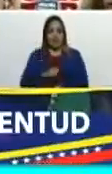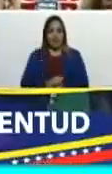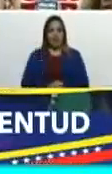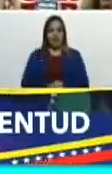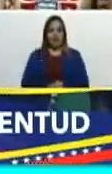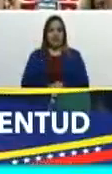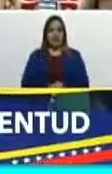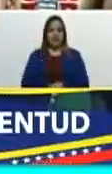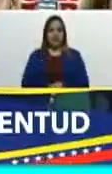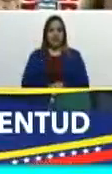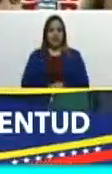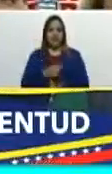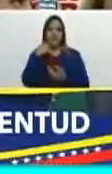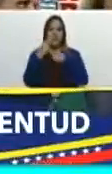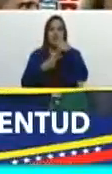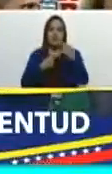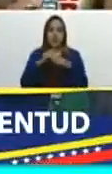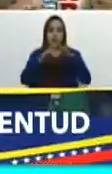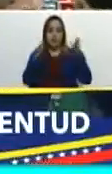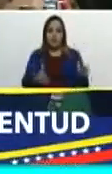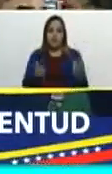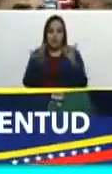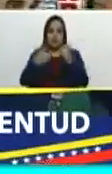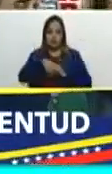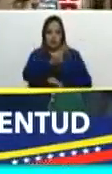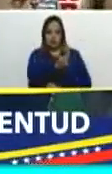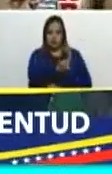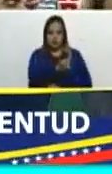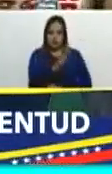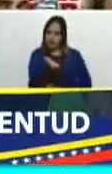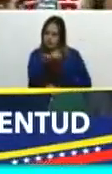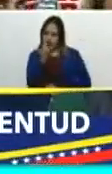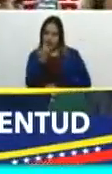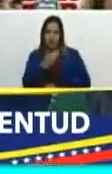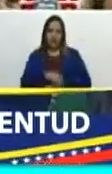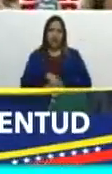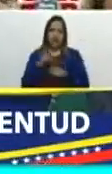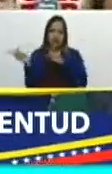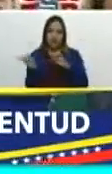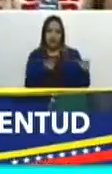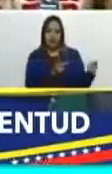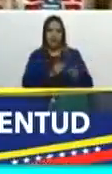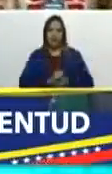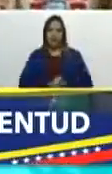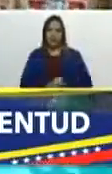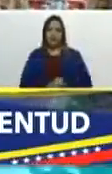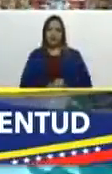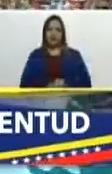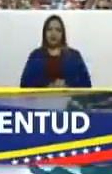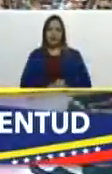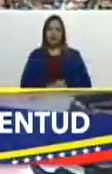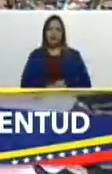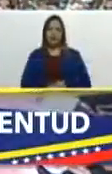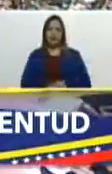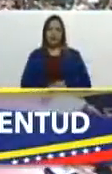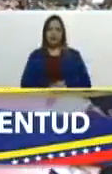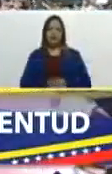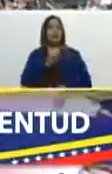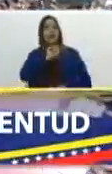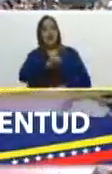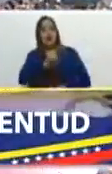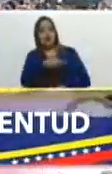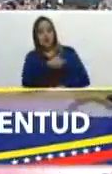Betania, vocera de la mesa número uno. María Betania, adelante, bienvenida. Así es,